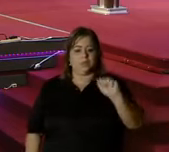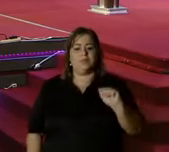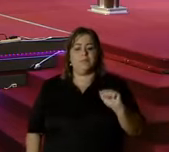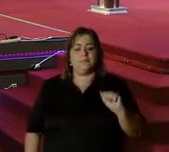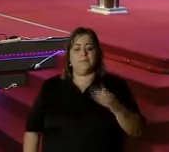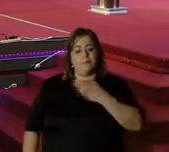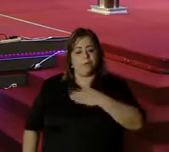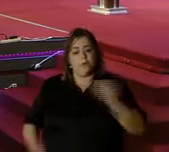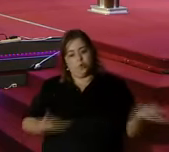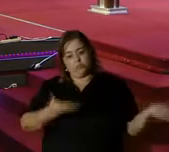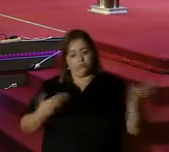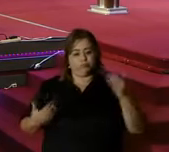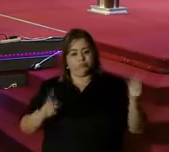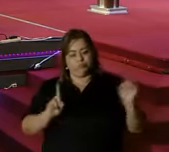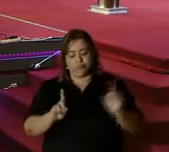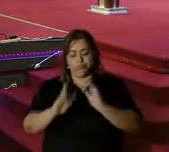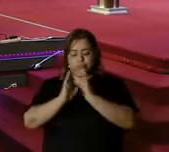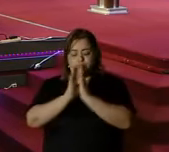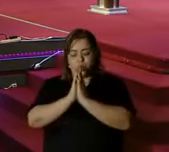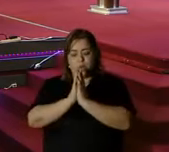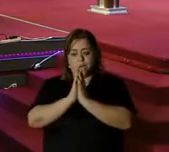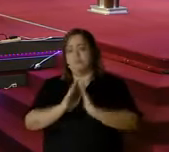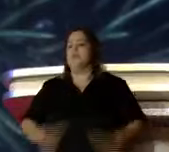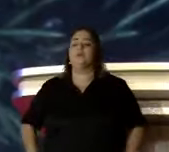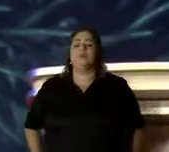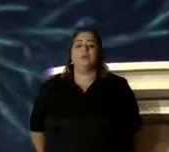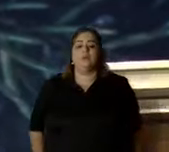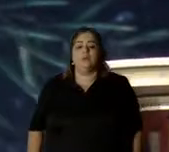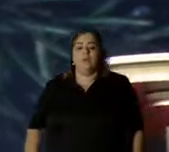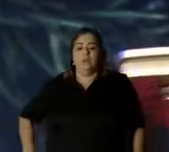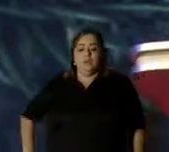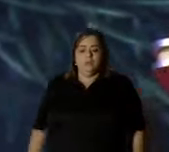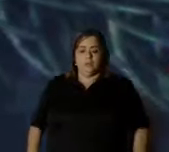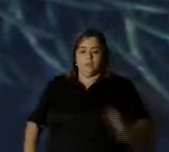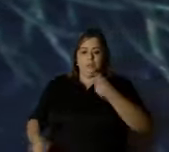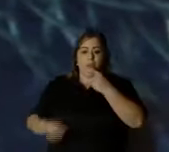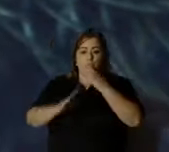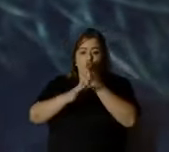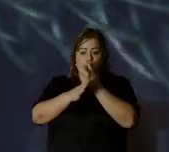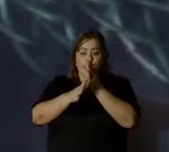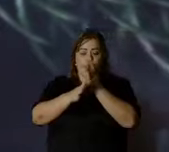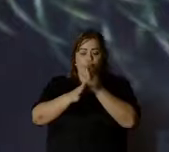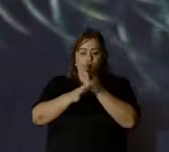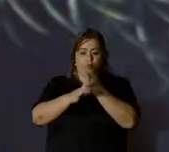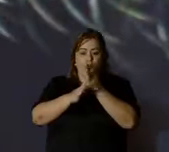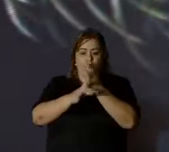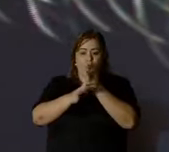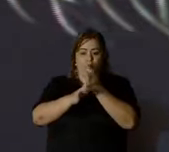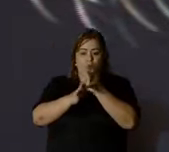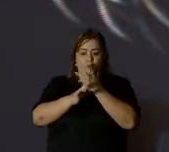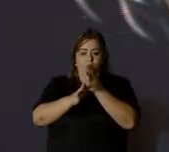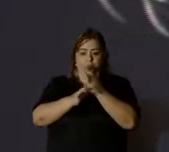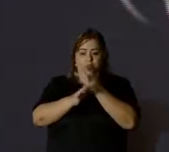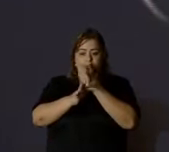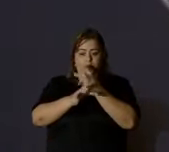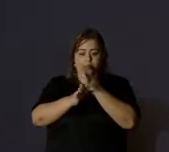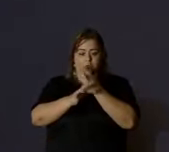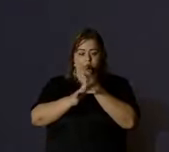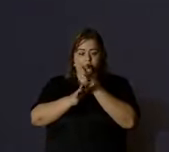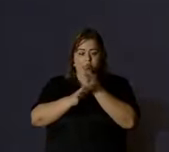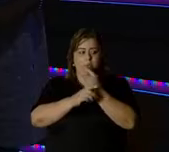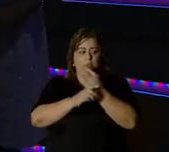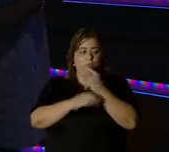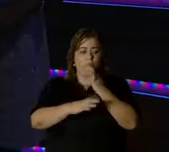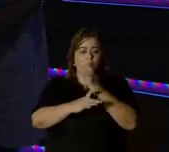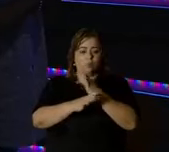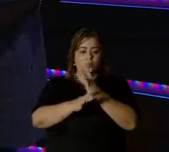Allá. Pastora Itzia. Oh, Rabashanda Rabasaya. Oh,